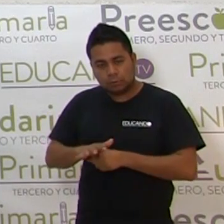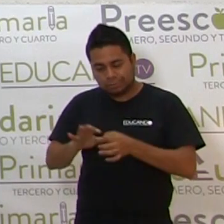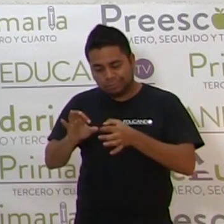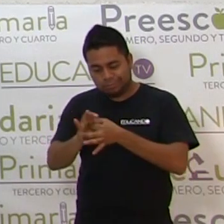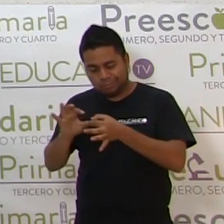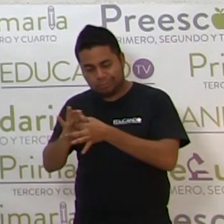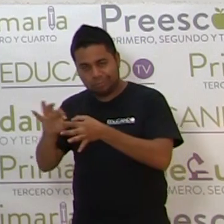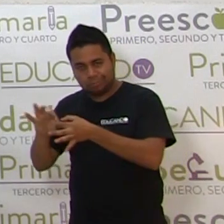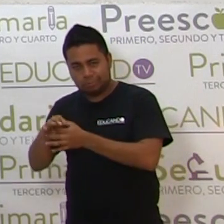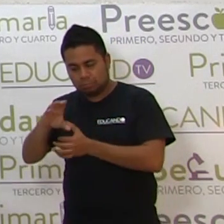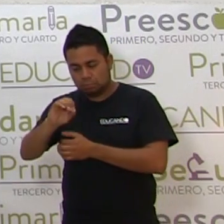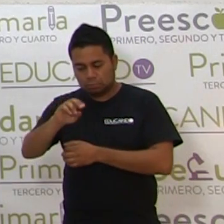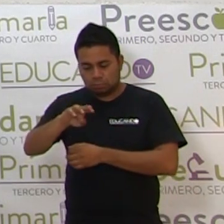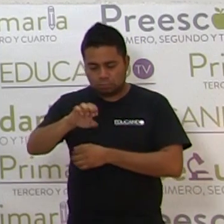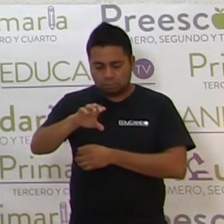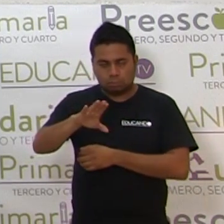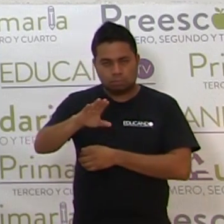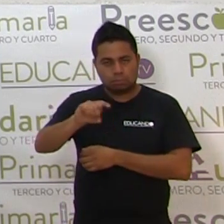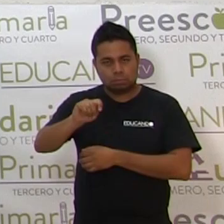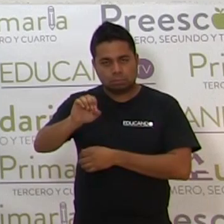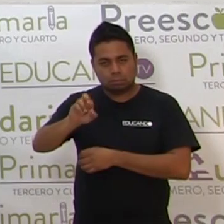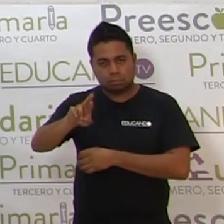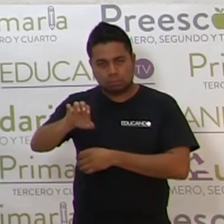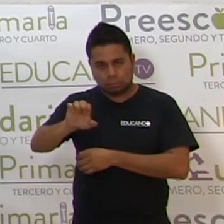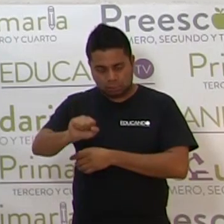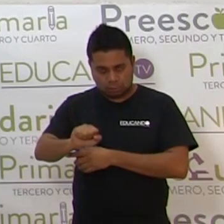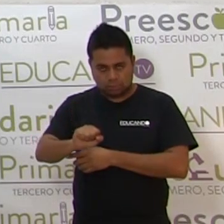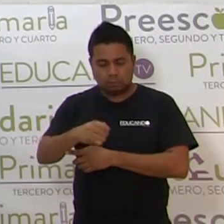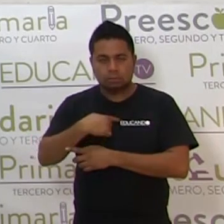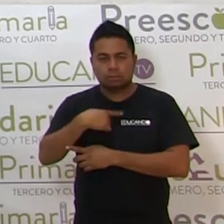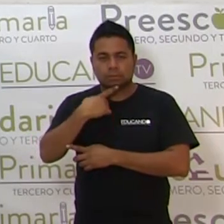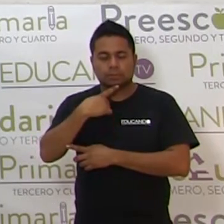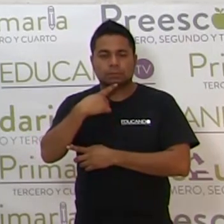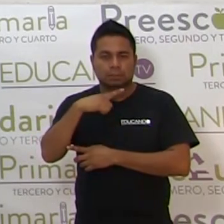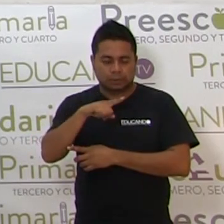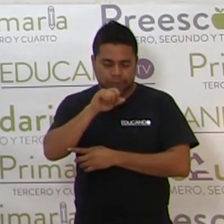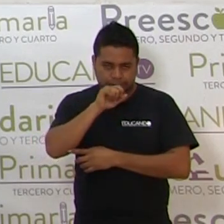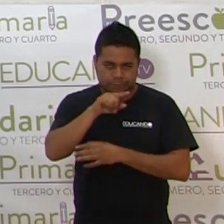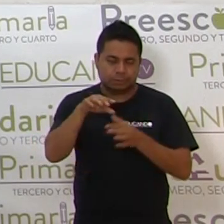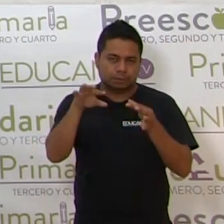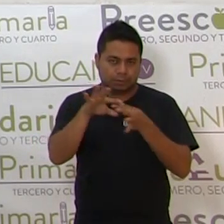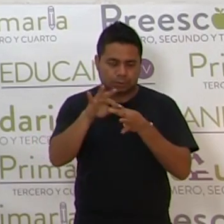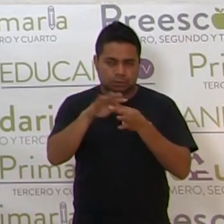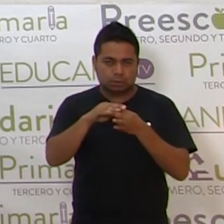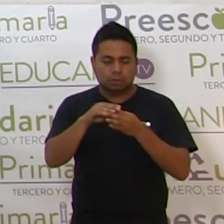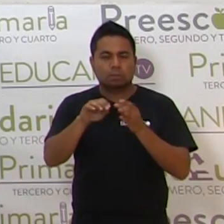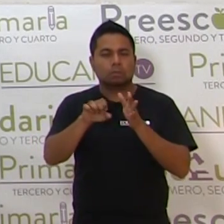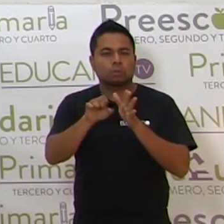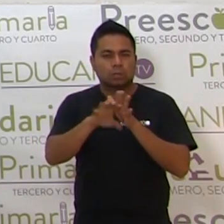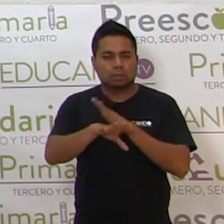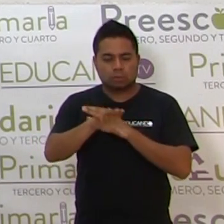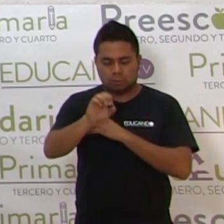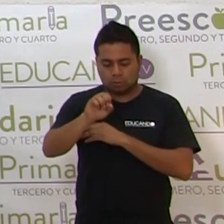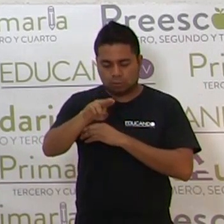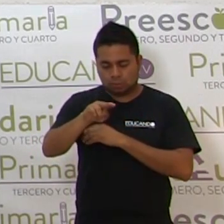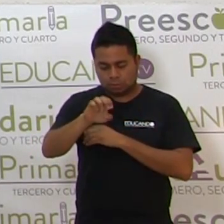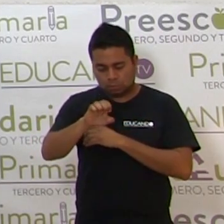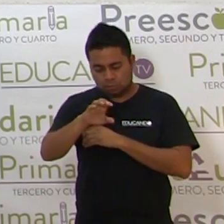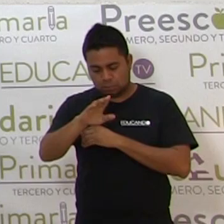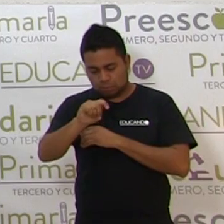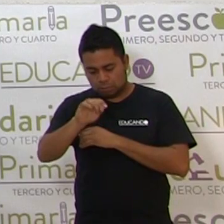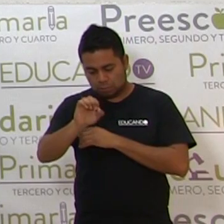conectores. ¿Recuerdas los conectores? Hablamos sobre un conector muy importante que